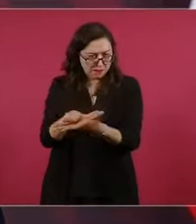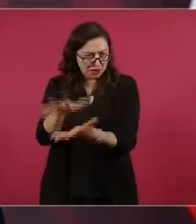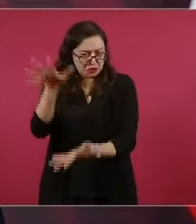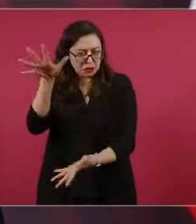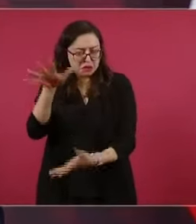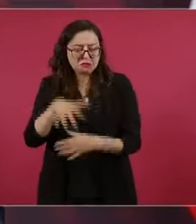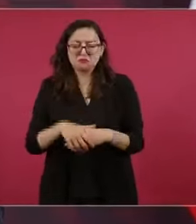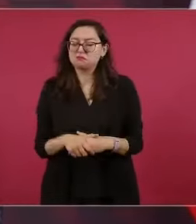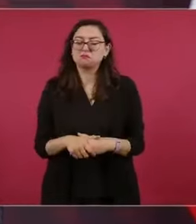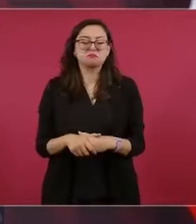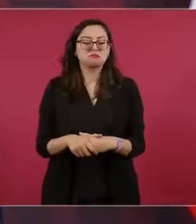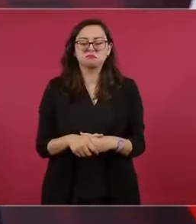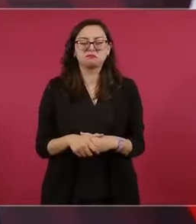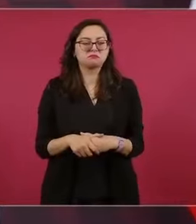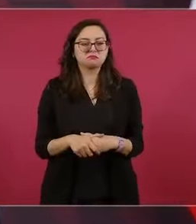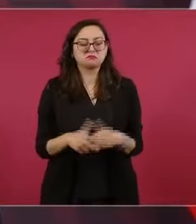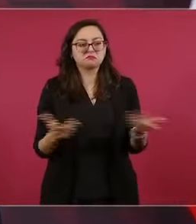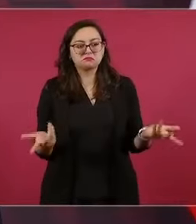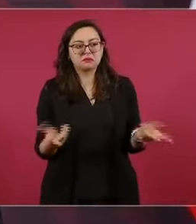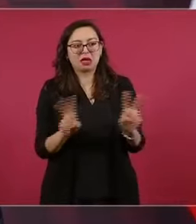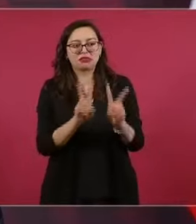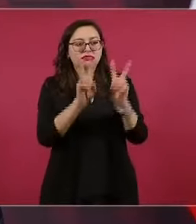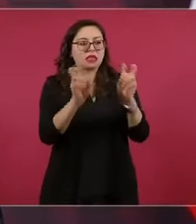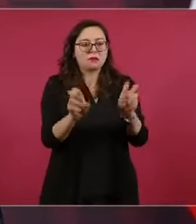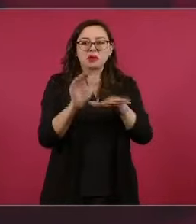¿Cuándo ha hablado de los campesinos